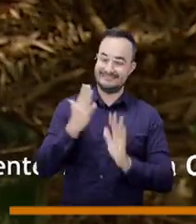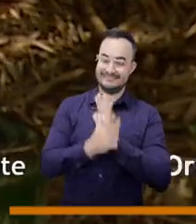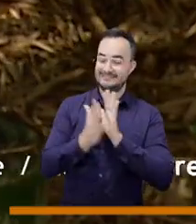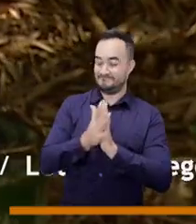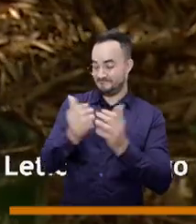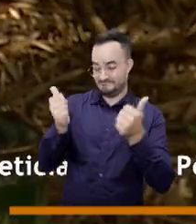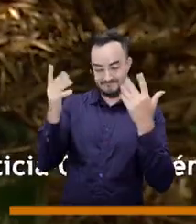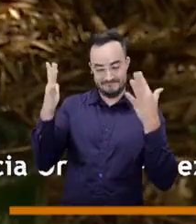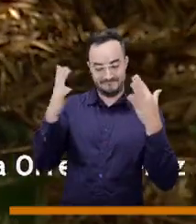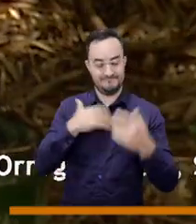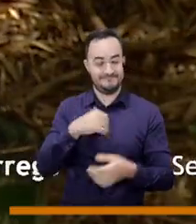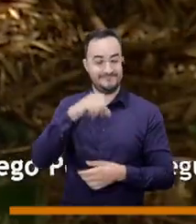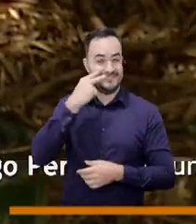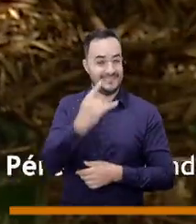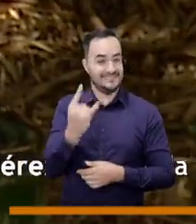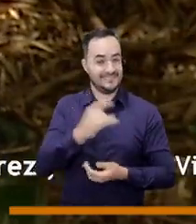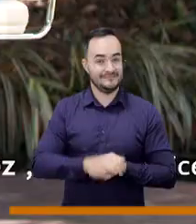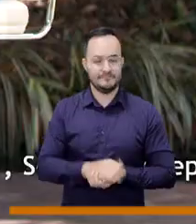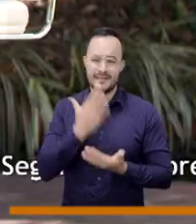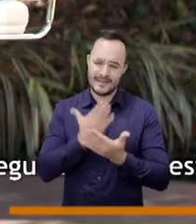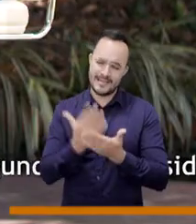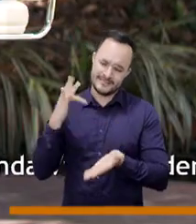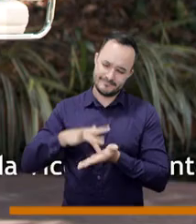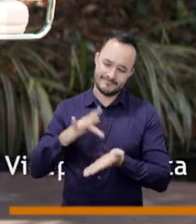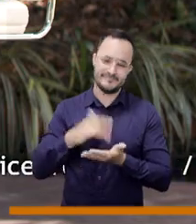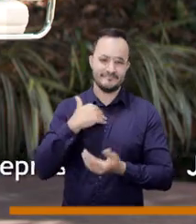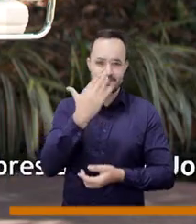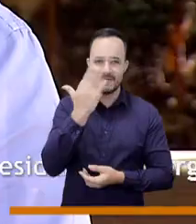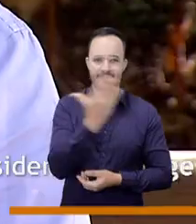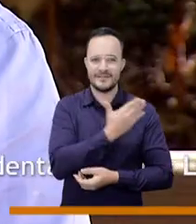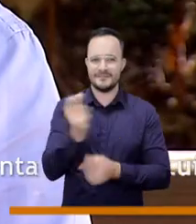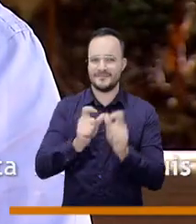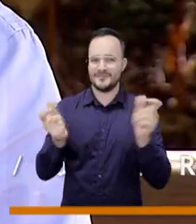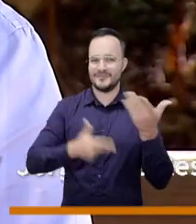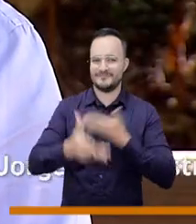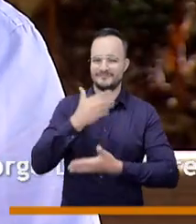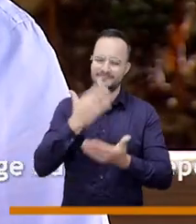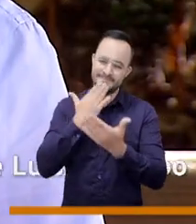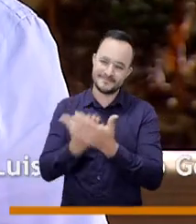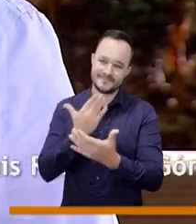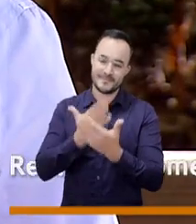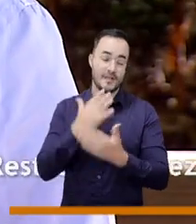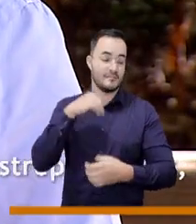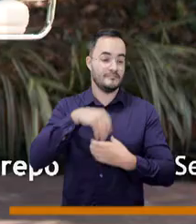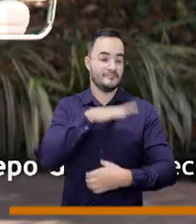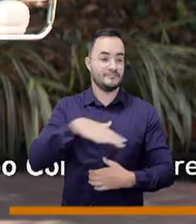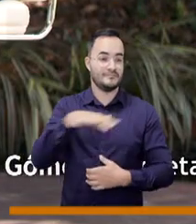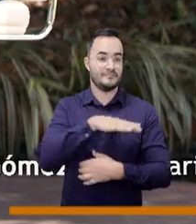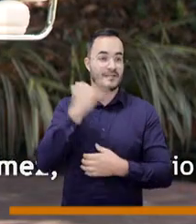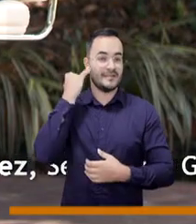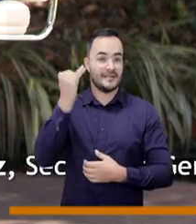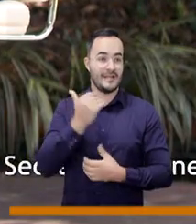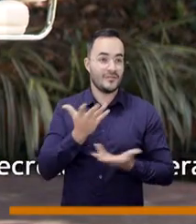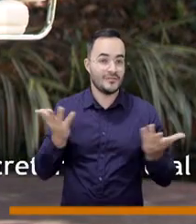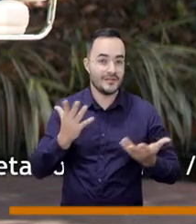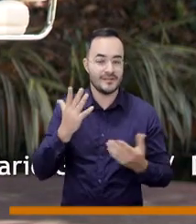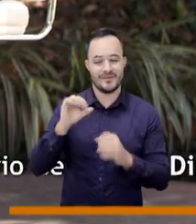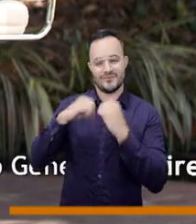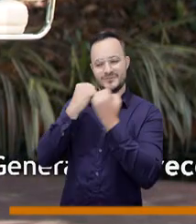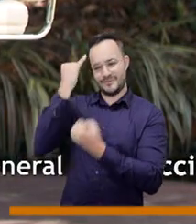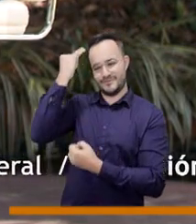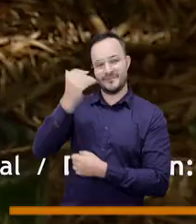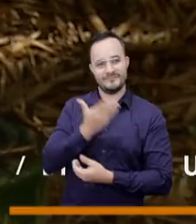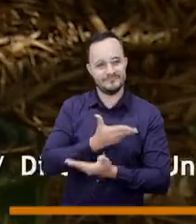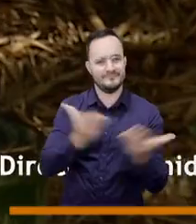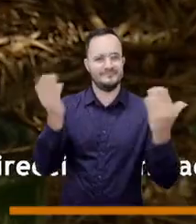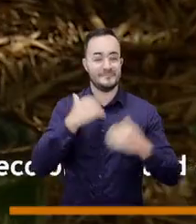concejal, muchísimas gracias como siempre por estar con nosotros aquí en De Frente a la Gente del programa del Consejo del Distrito de nuestra ciudad y